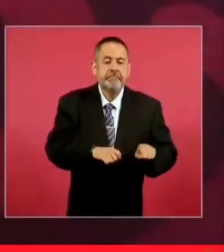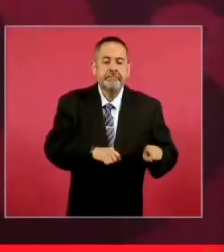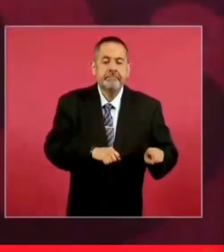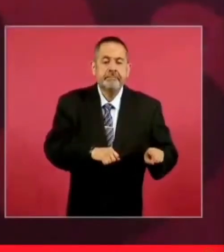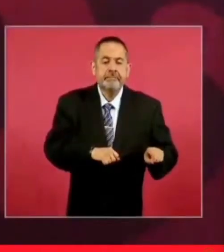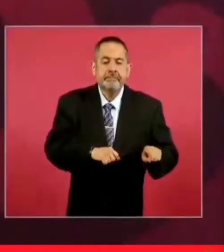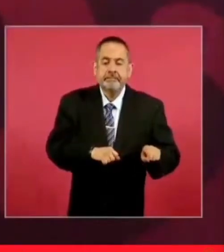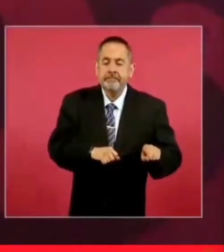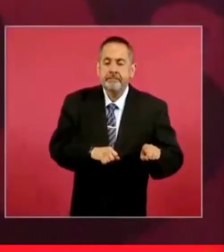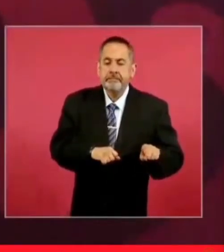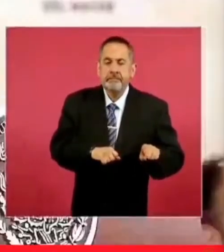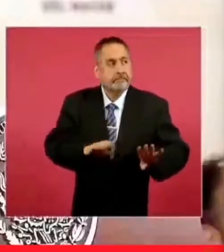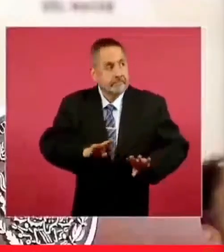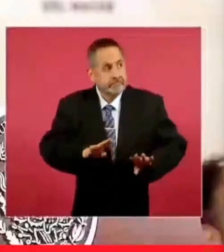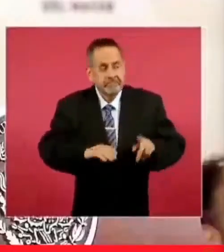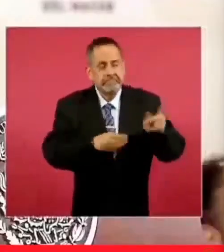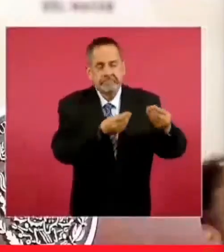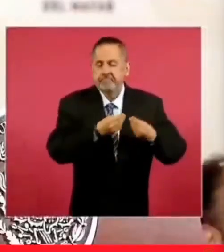a modo,